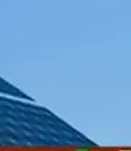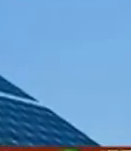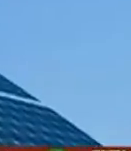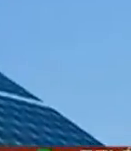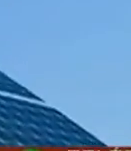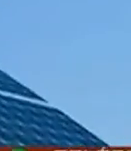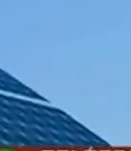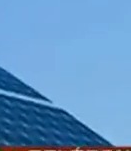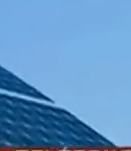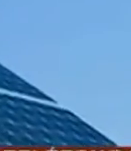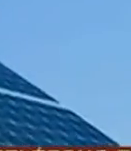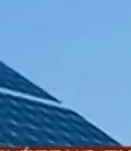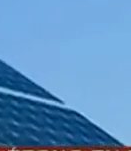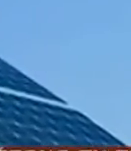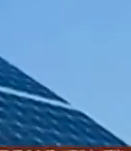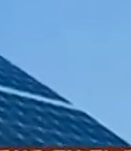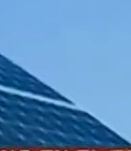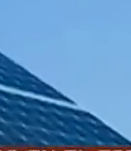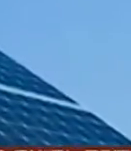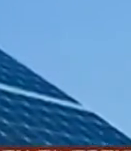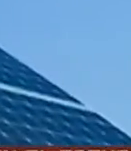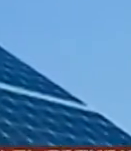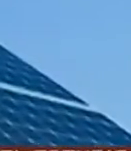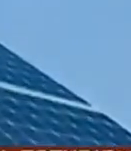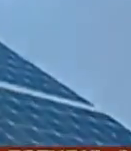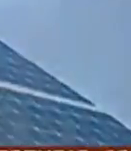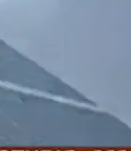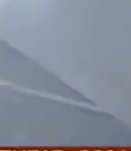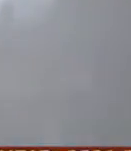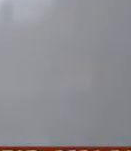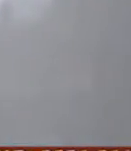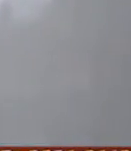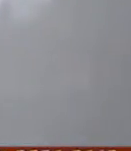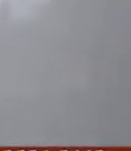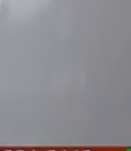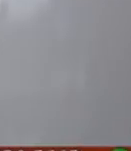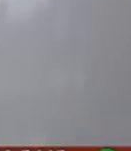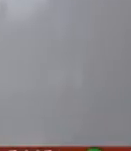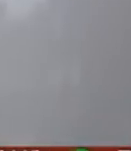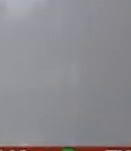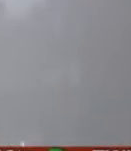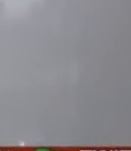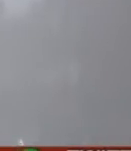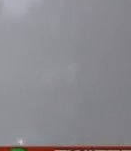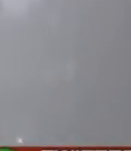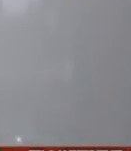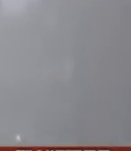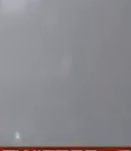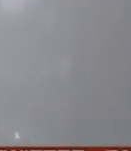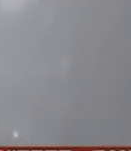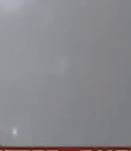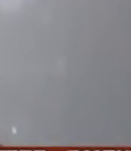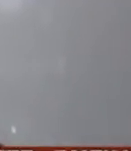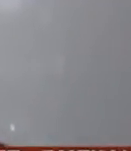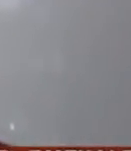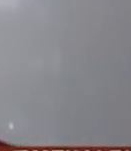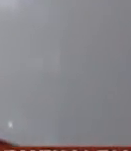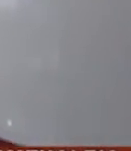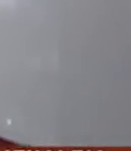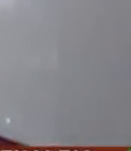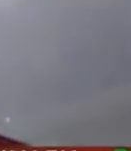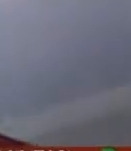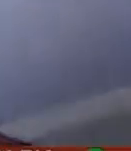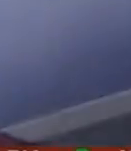comenzarán a trabajar en conjunto con la fábrica de Solar City, con sede en Buffalo. Y para comenzar, con el apoyo del CEO